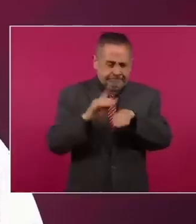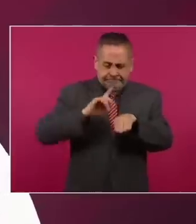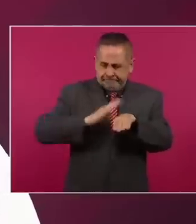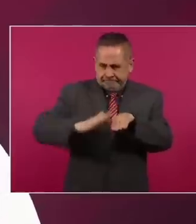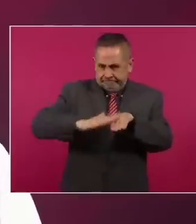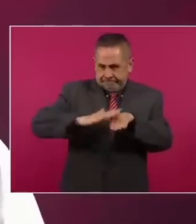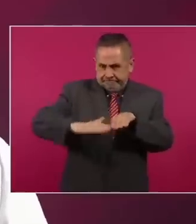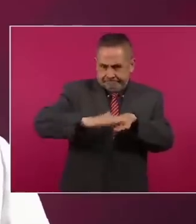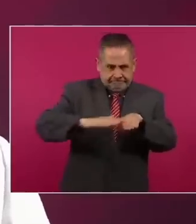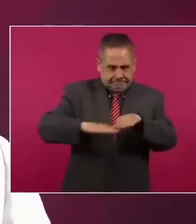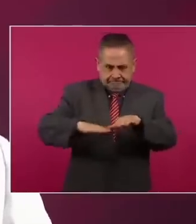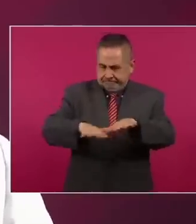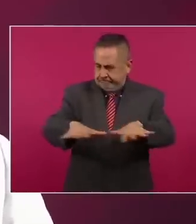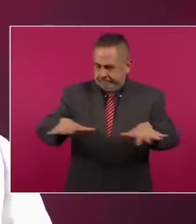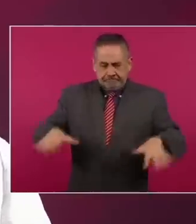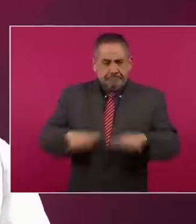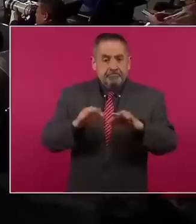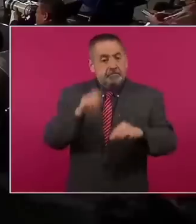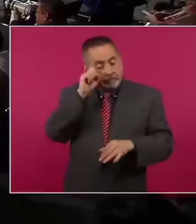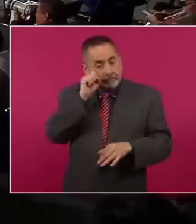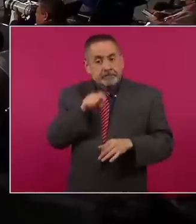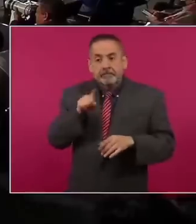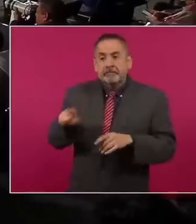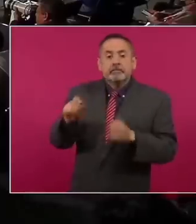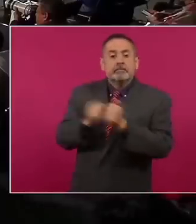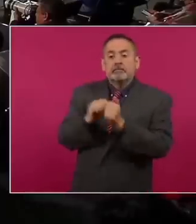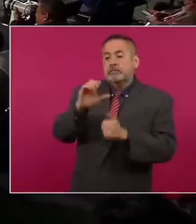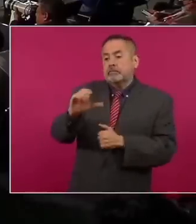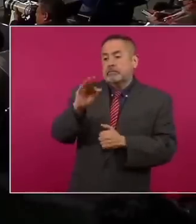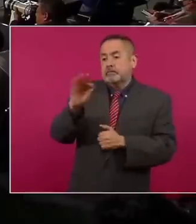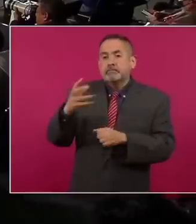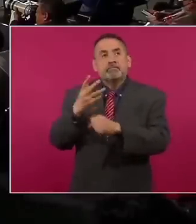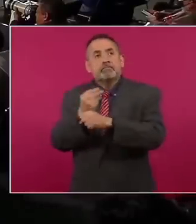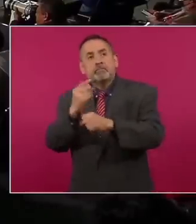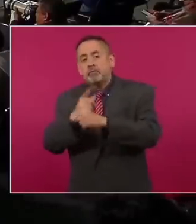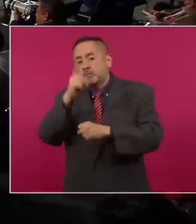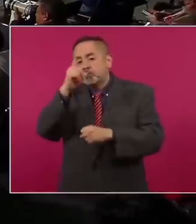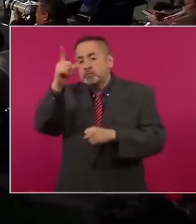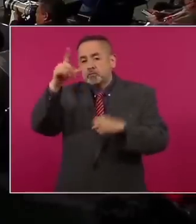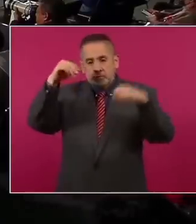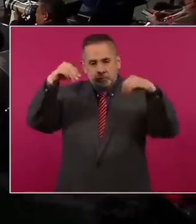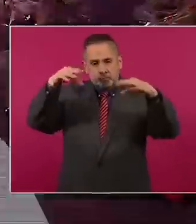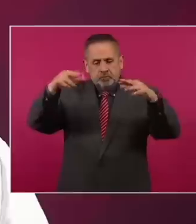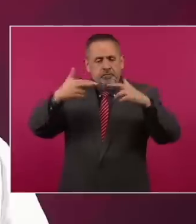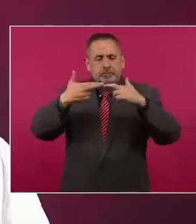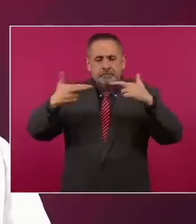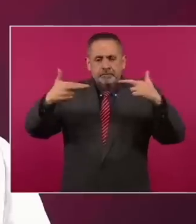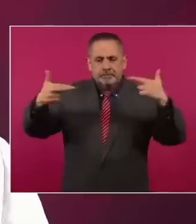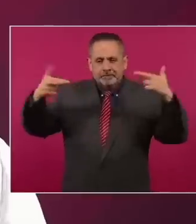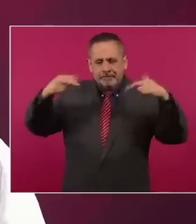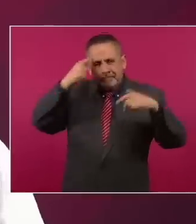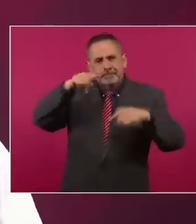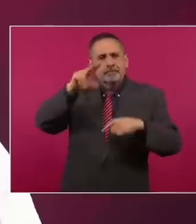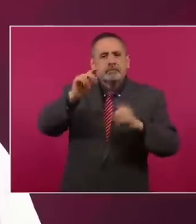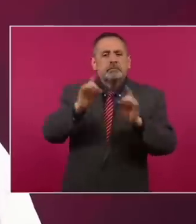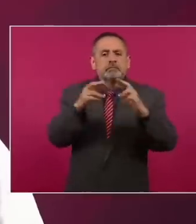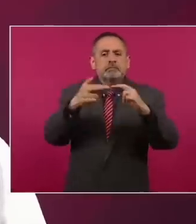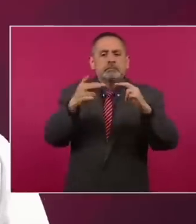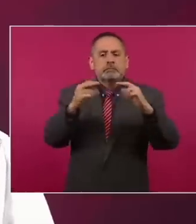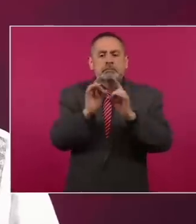Comisión Federal de Electricidad todo el sistema eléctrico de la catedral para evitar algún